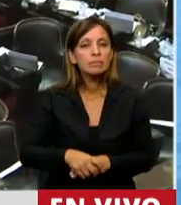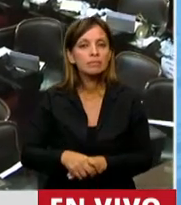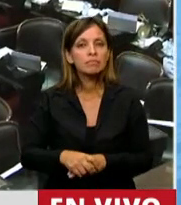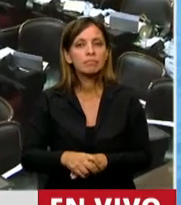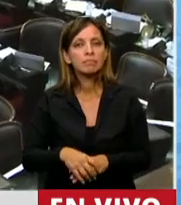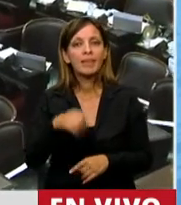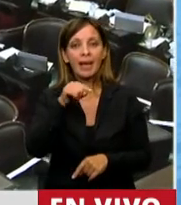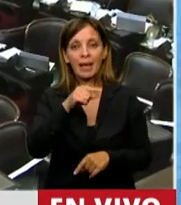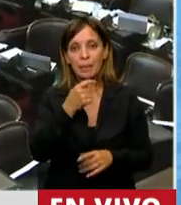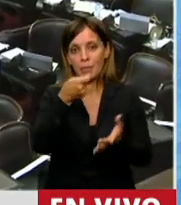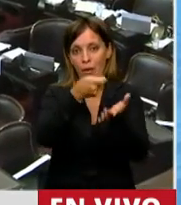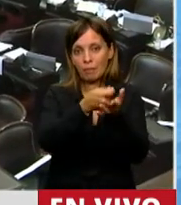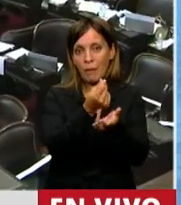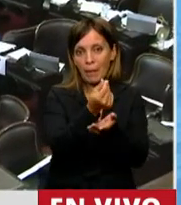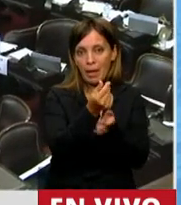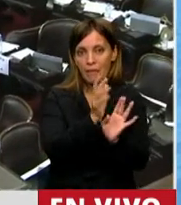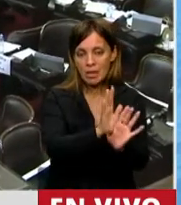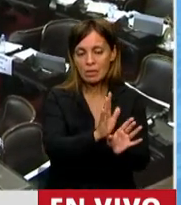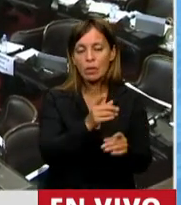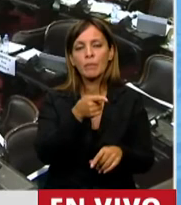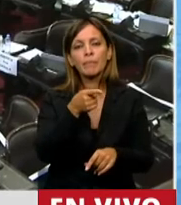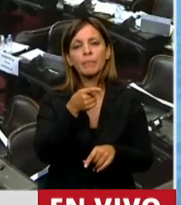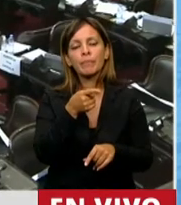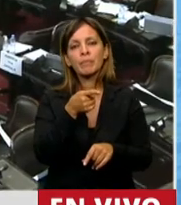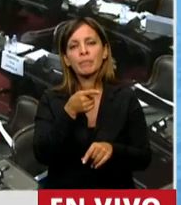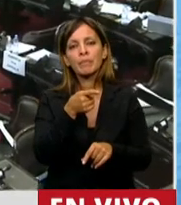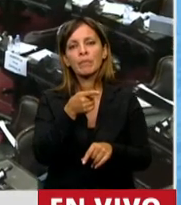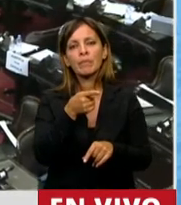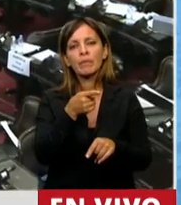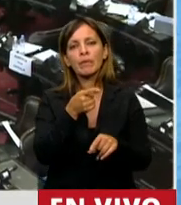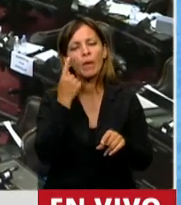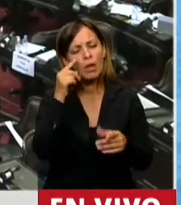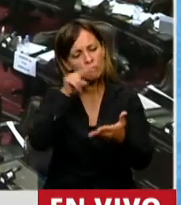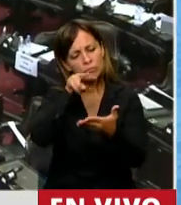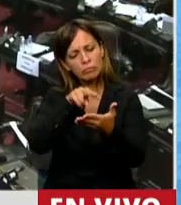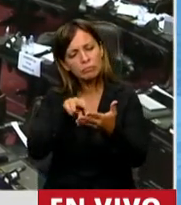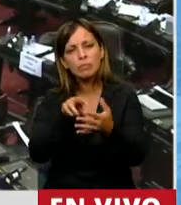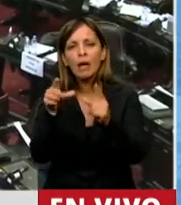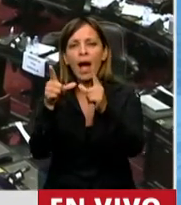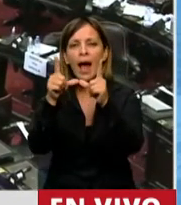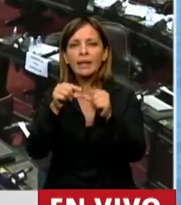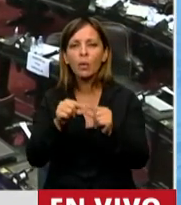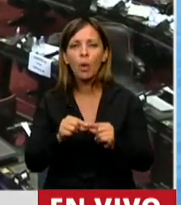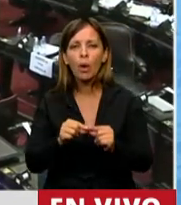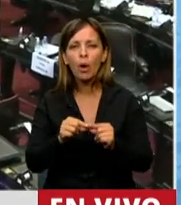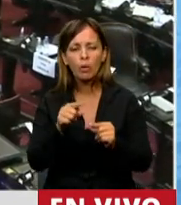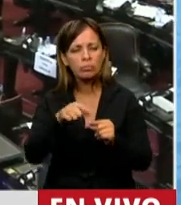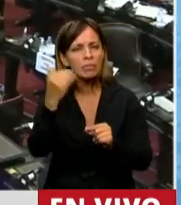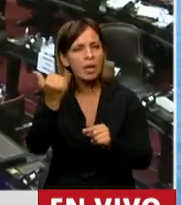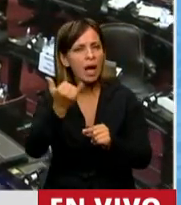este beneficio, cuando se va al articulado de la ley, claramente tiene un